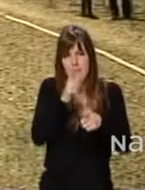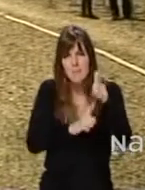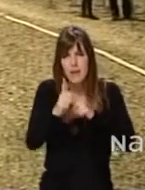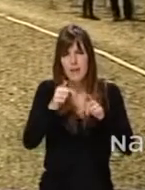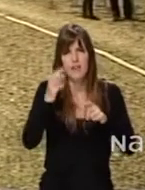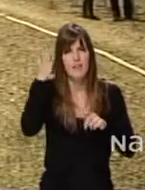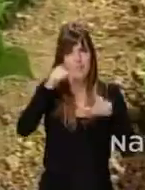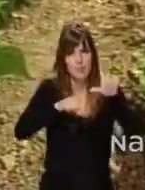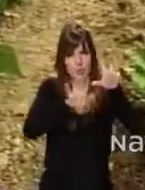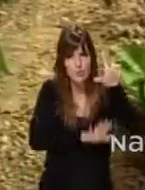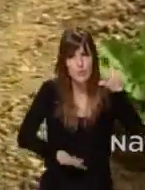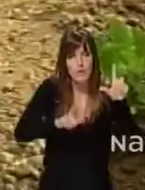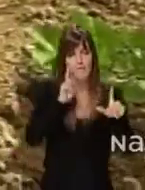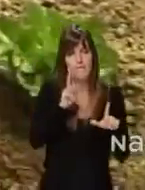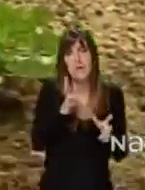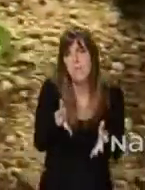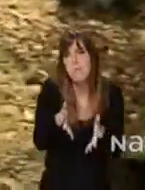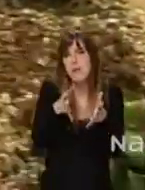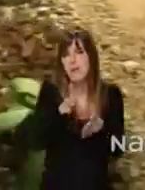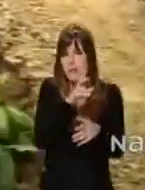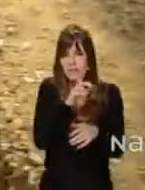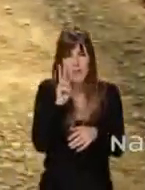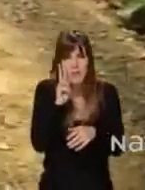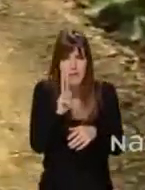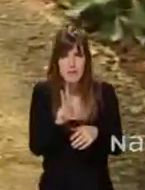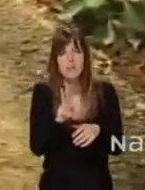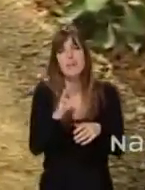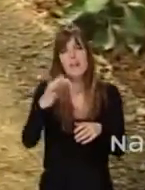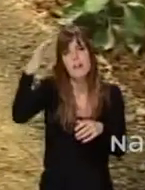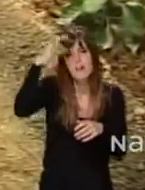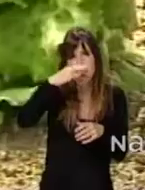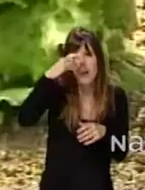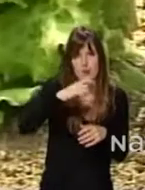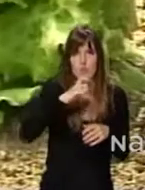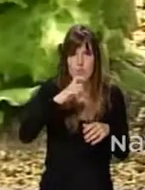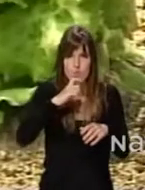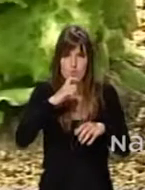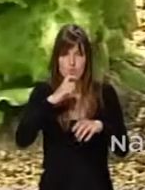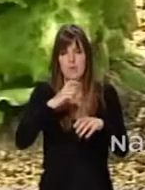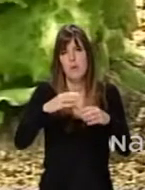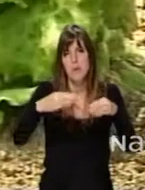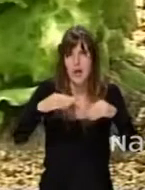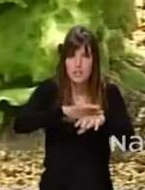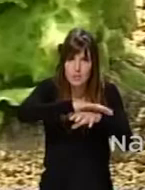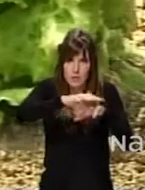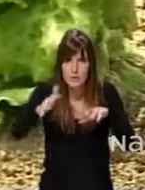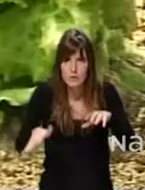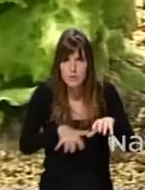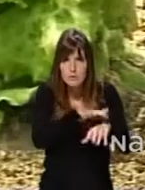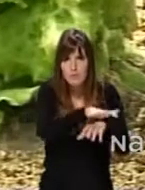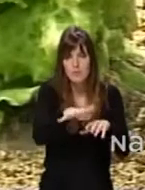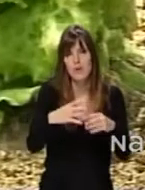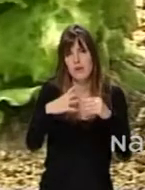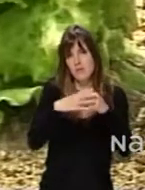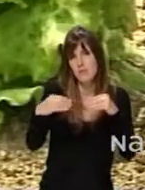Veo cómo hacen las esparragueras, cómo las colman, cómo les echan el plástico, con todas esas máquinas, los pimientos, los tomates,